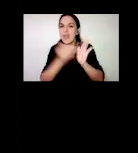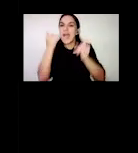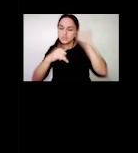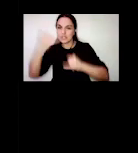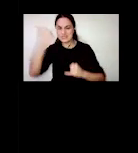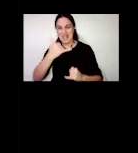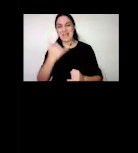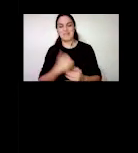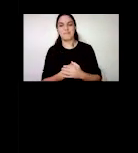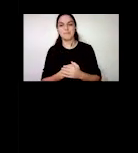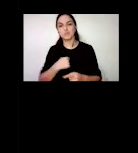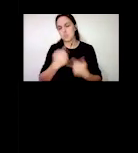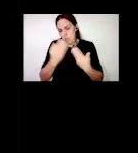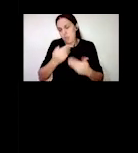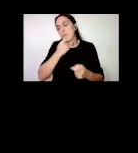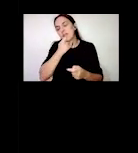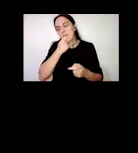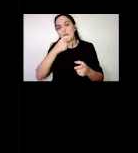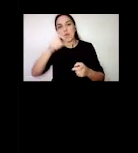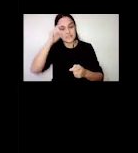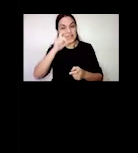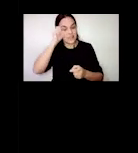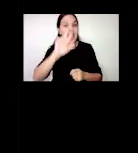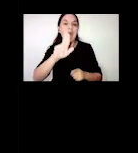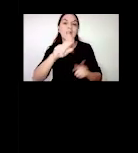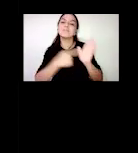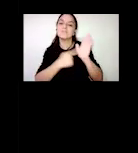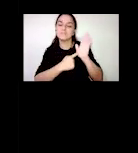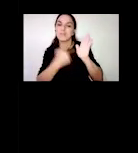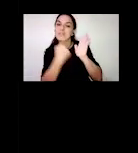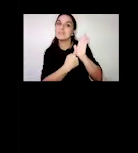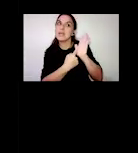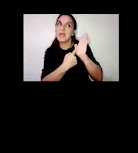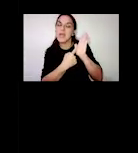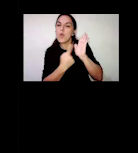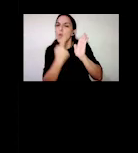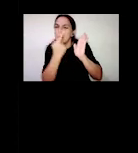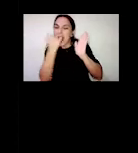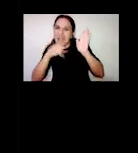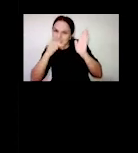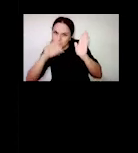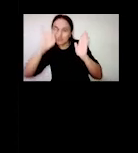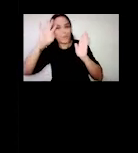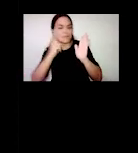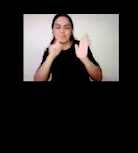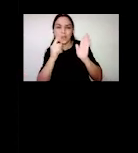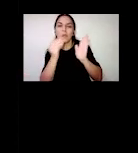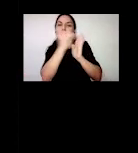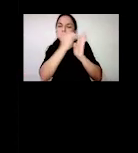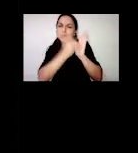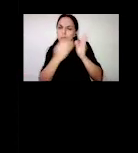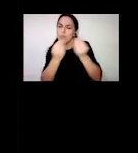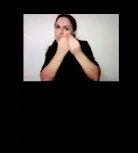puedo tener un CDR que represente más de una acción, o puedo tener un CDR